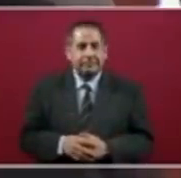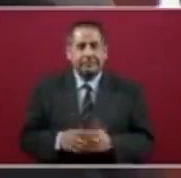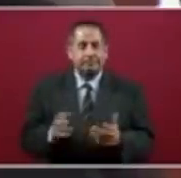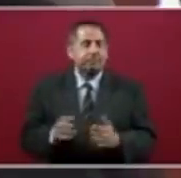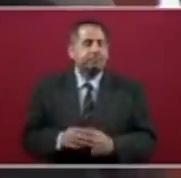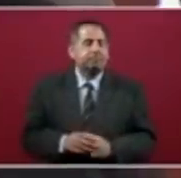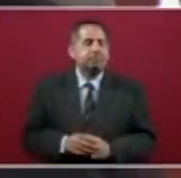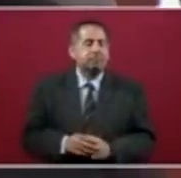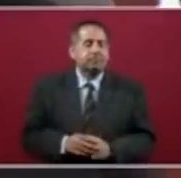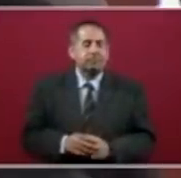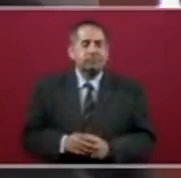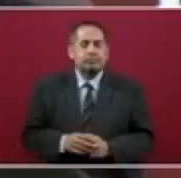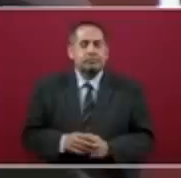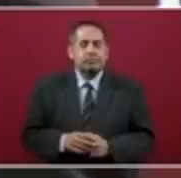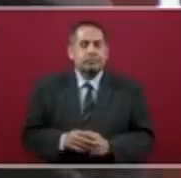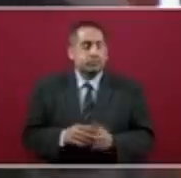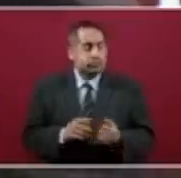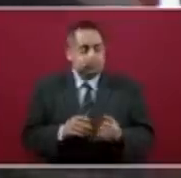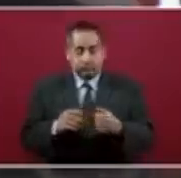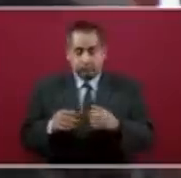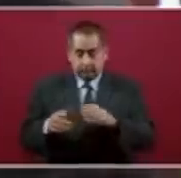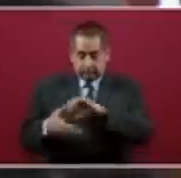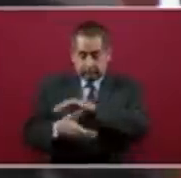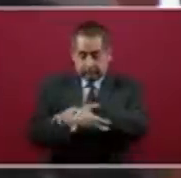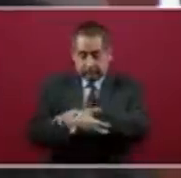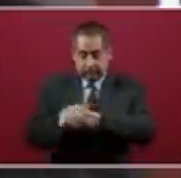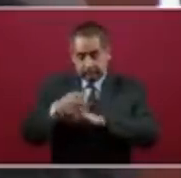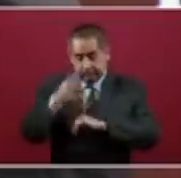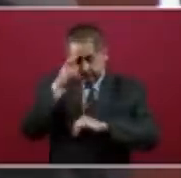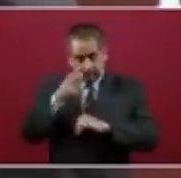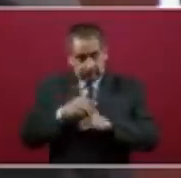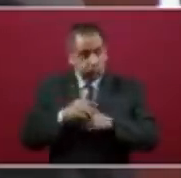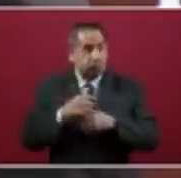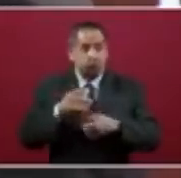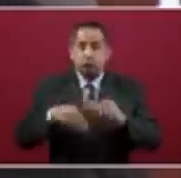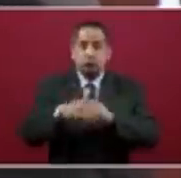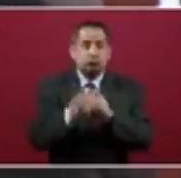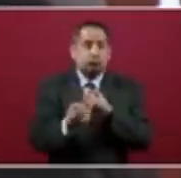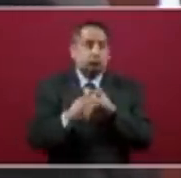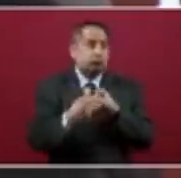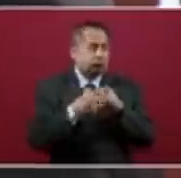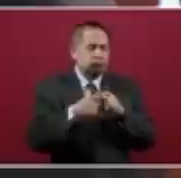se sumaron todos.